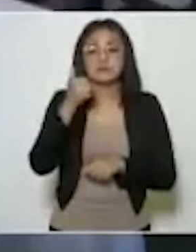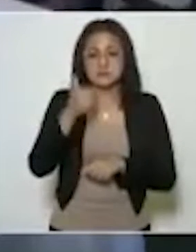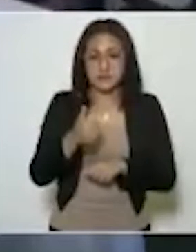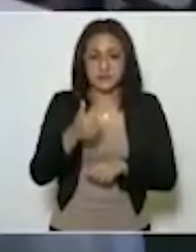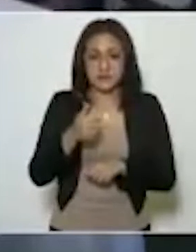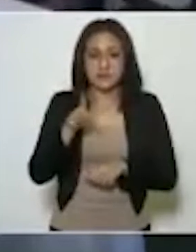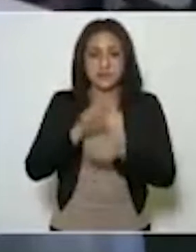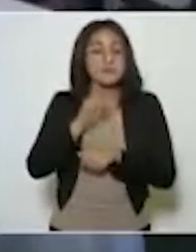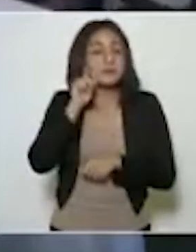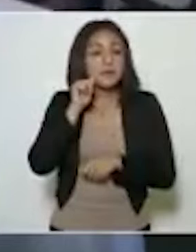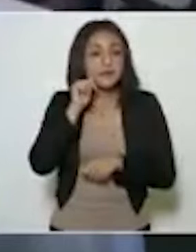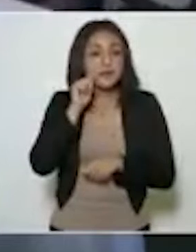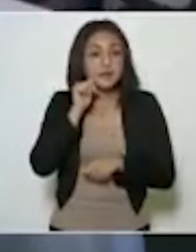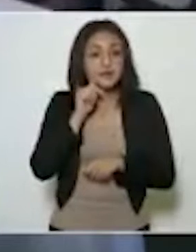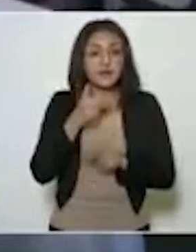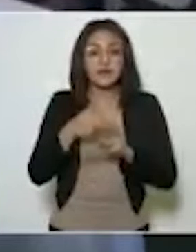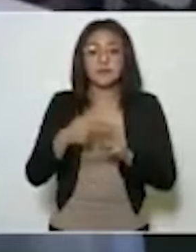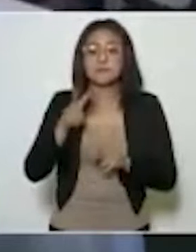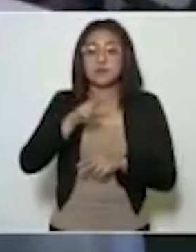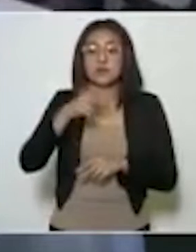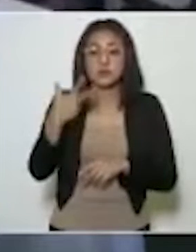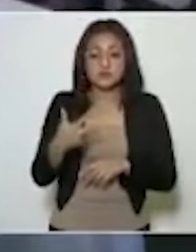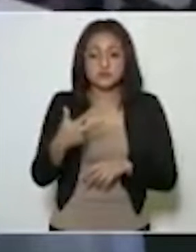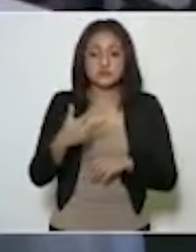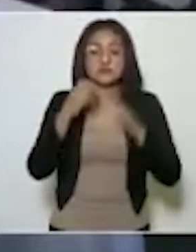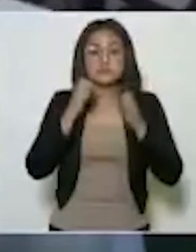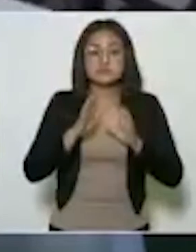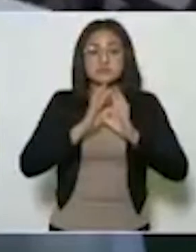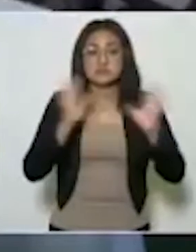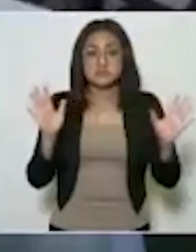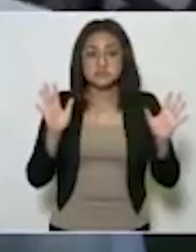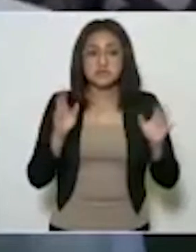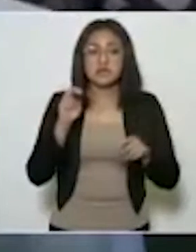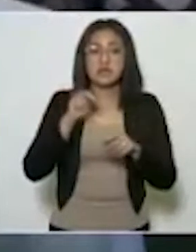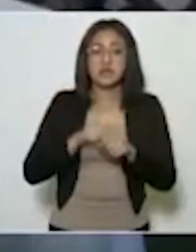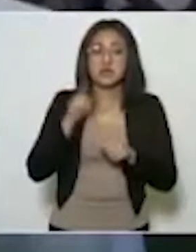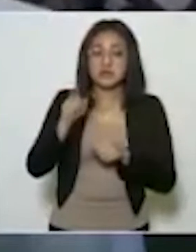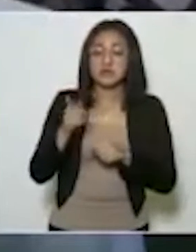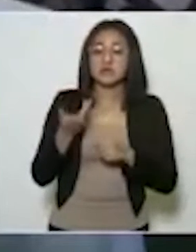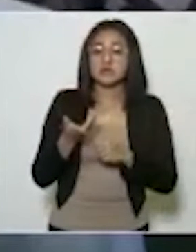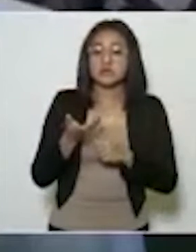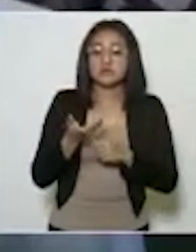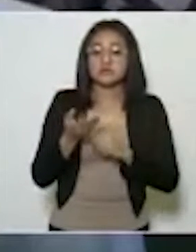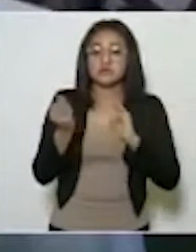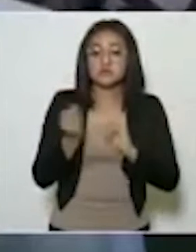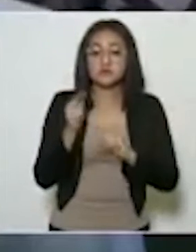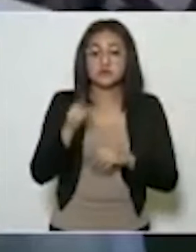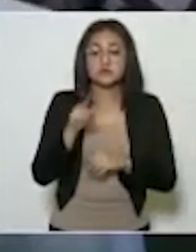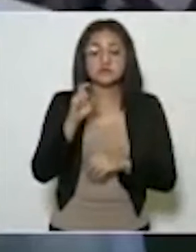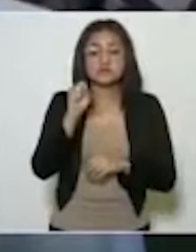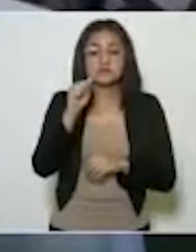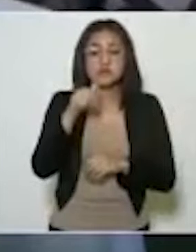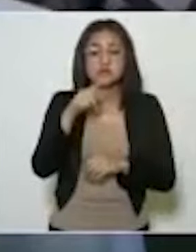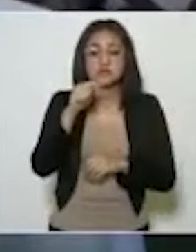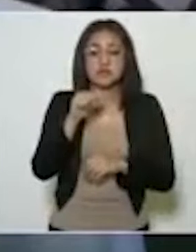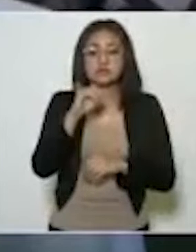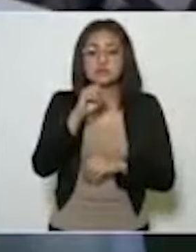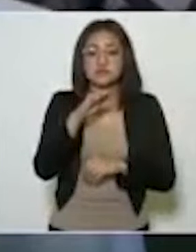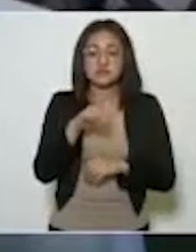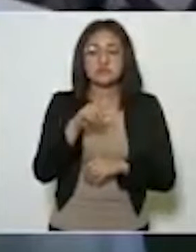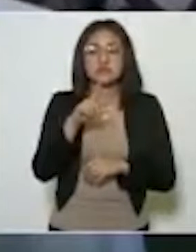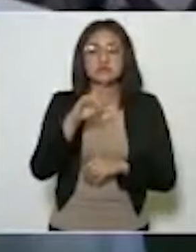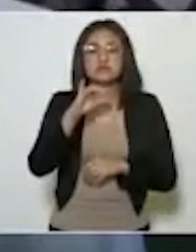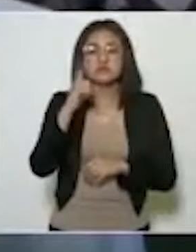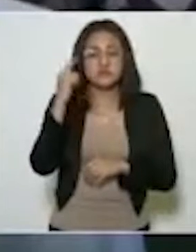miércoles 6, el día de mañana, y al viernes 8, estaremos ya en el área conurbada en Santa Isabel Cholula, San